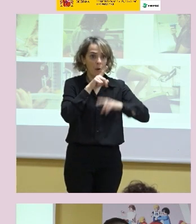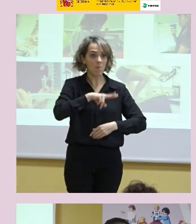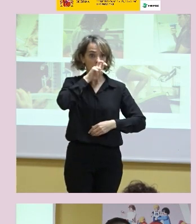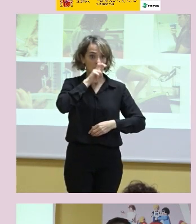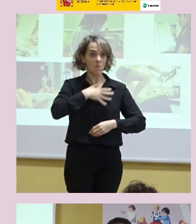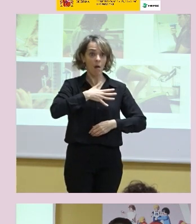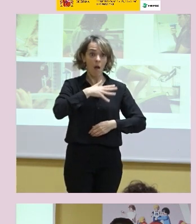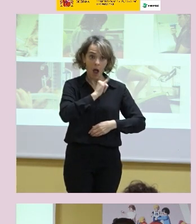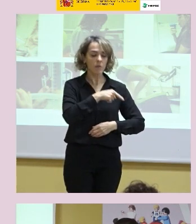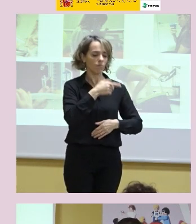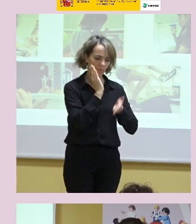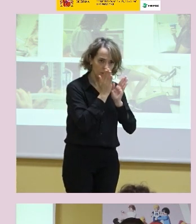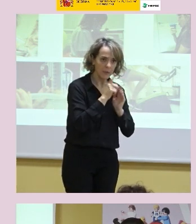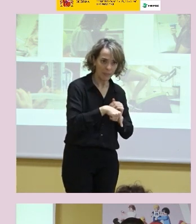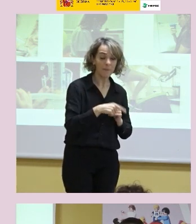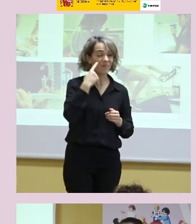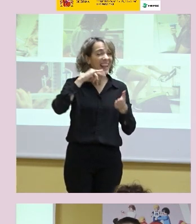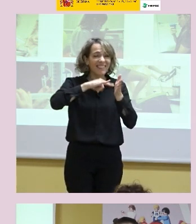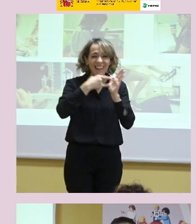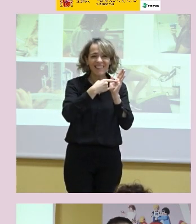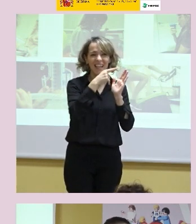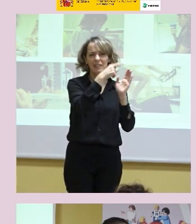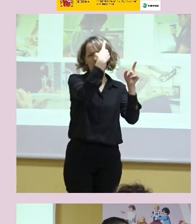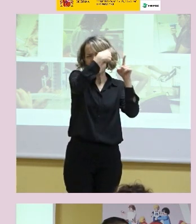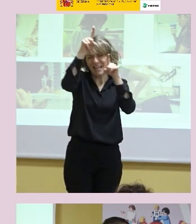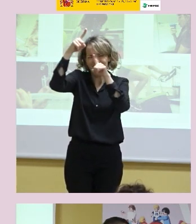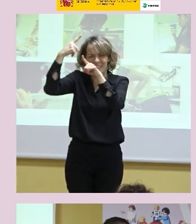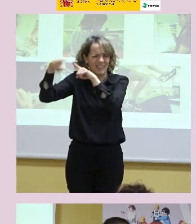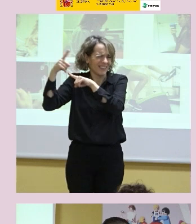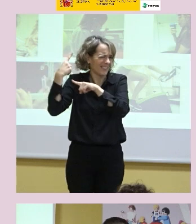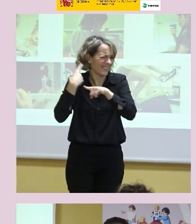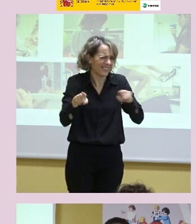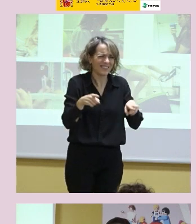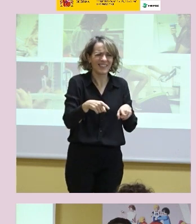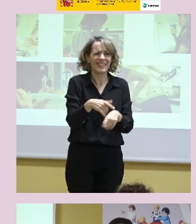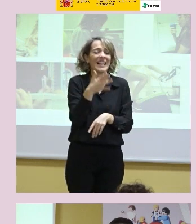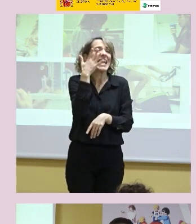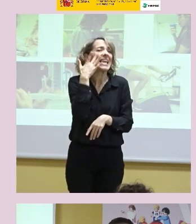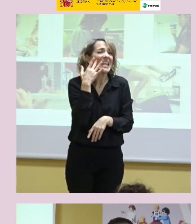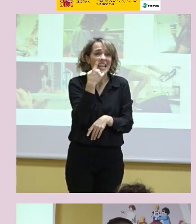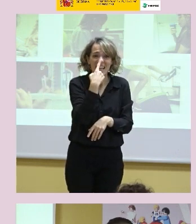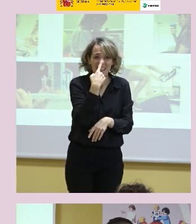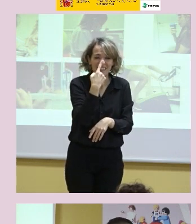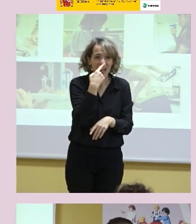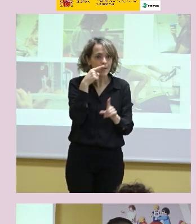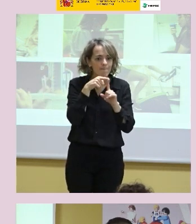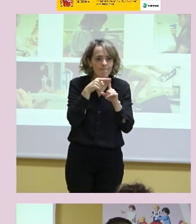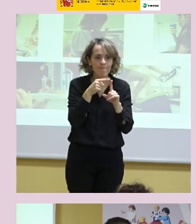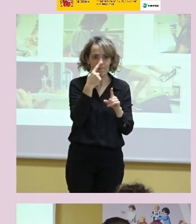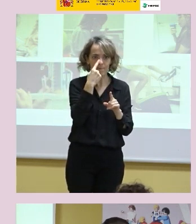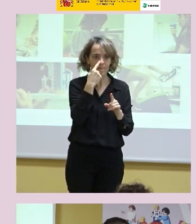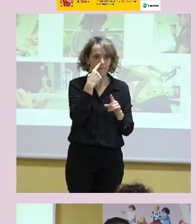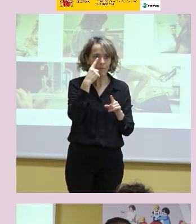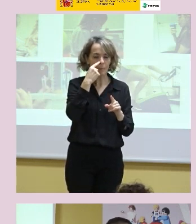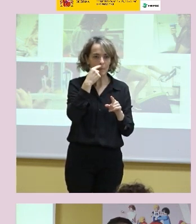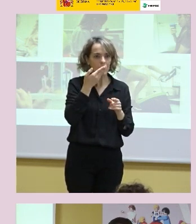respiratorios. Como podéis ver, las técnicas son súper diferentes, desde higiene nasal para favorecer aclaramiento de la vía